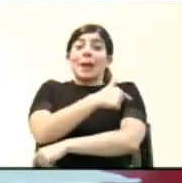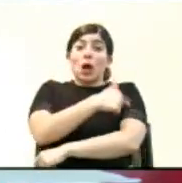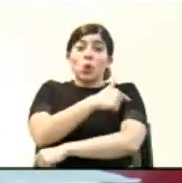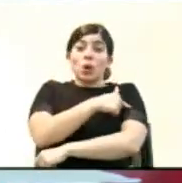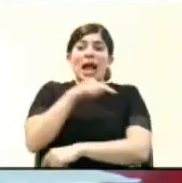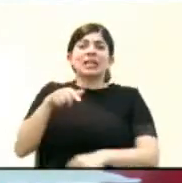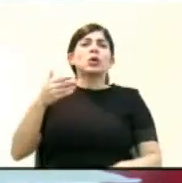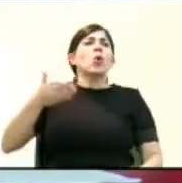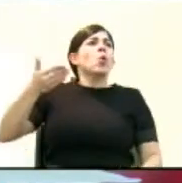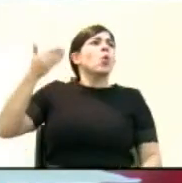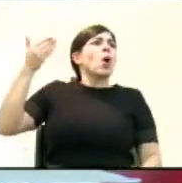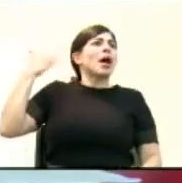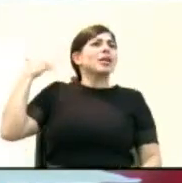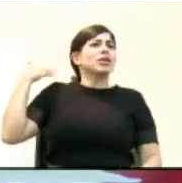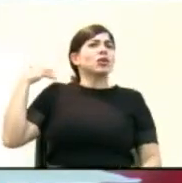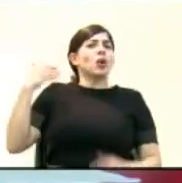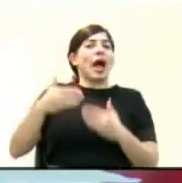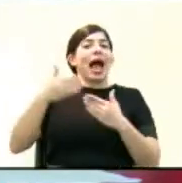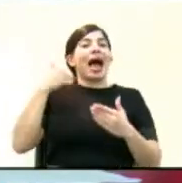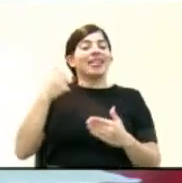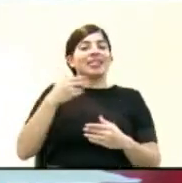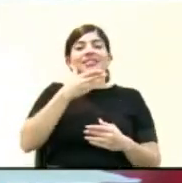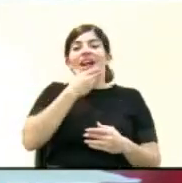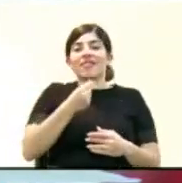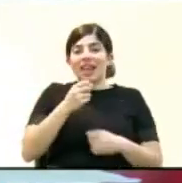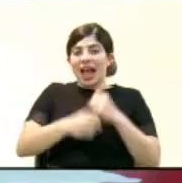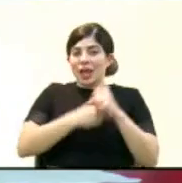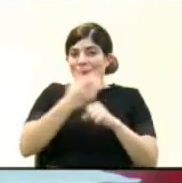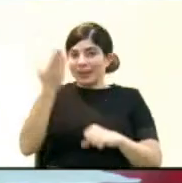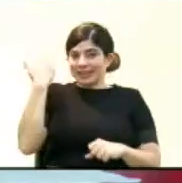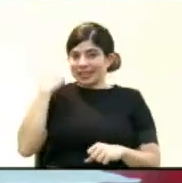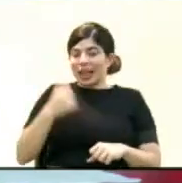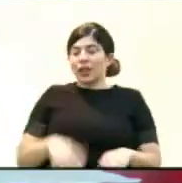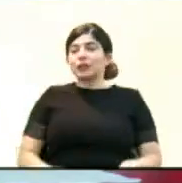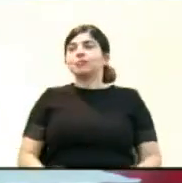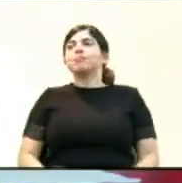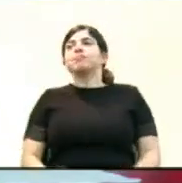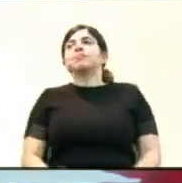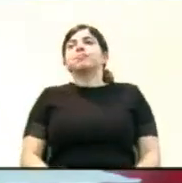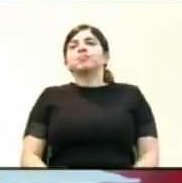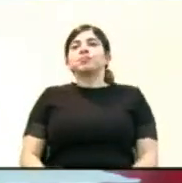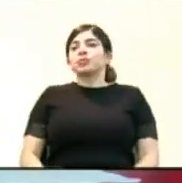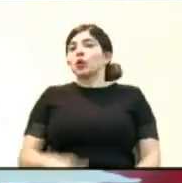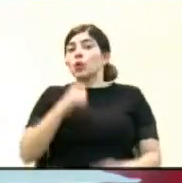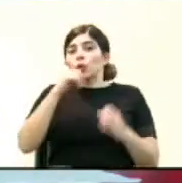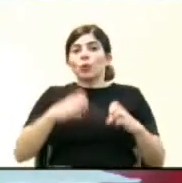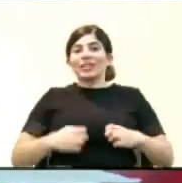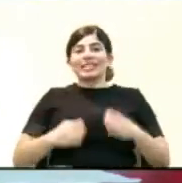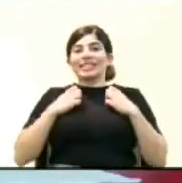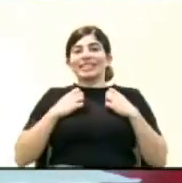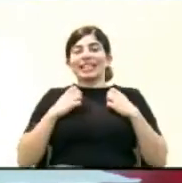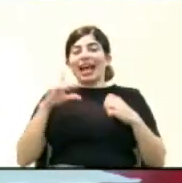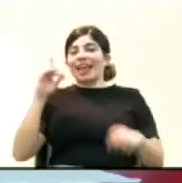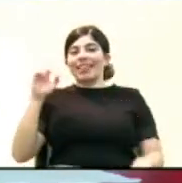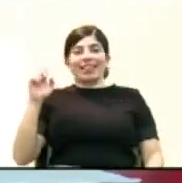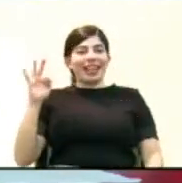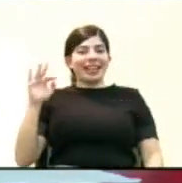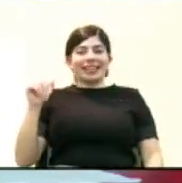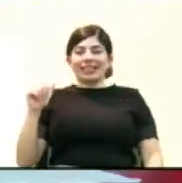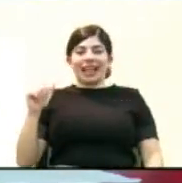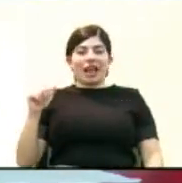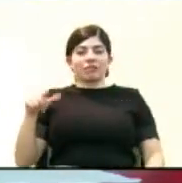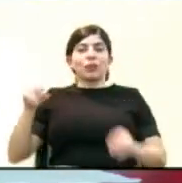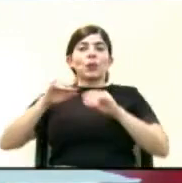que fue justo antes de Navidad, el año pasado, no existía todavía la variante Delta, no